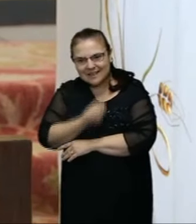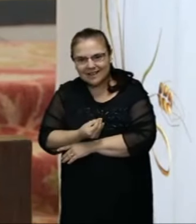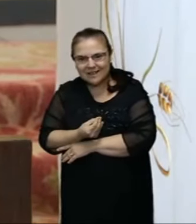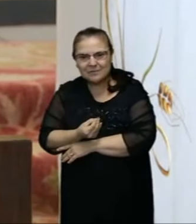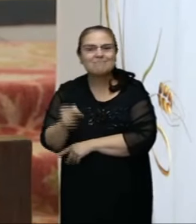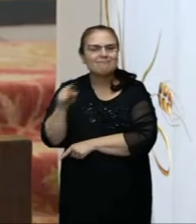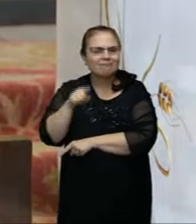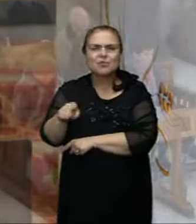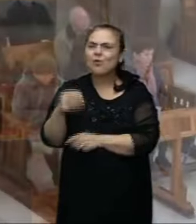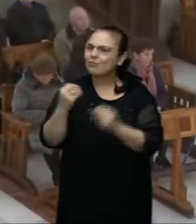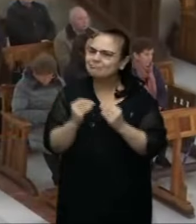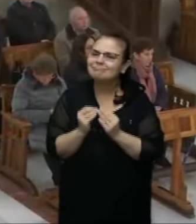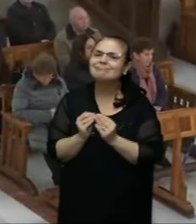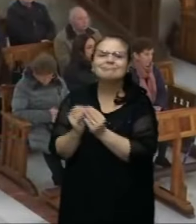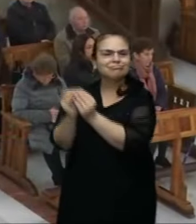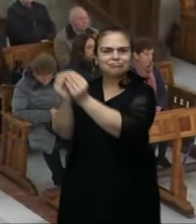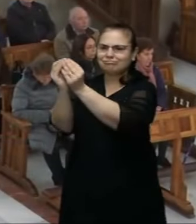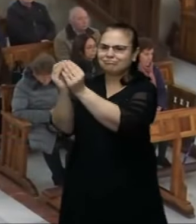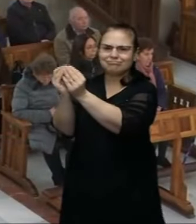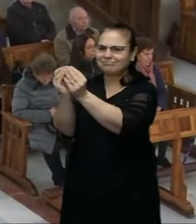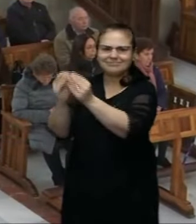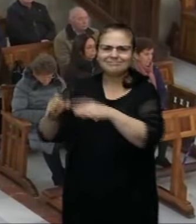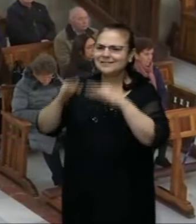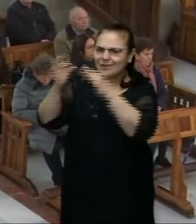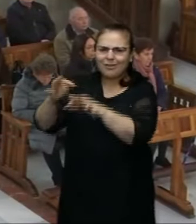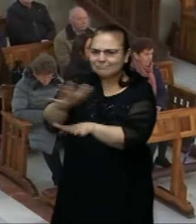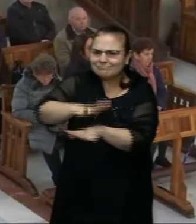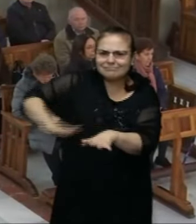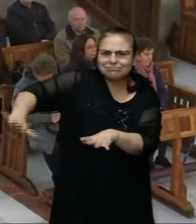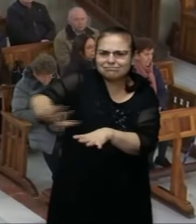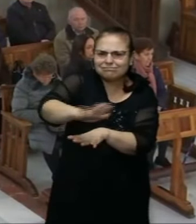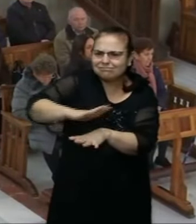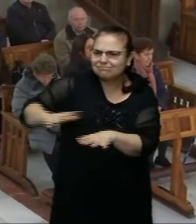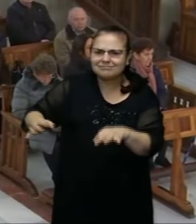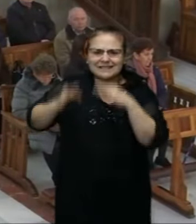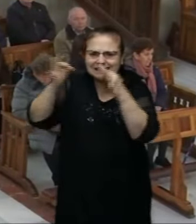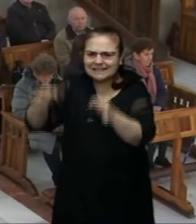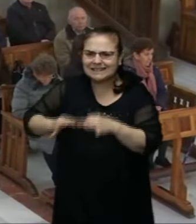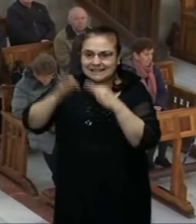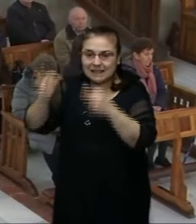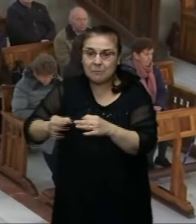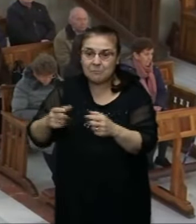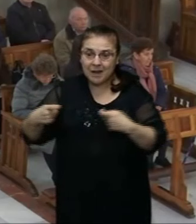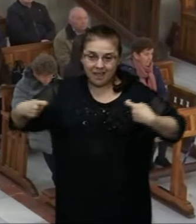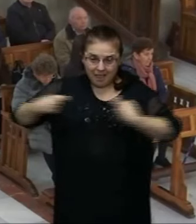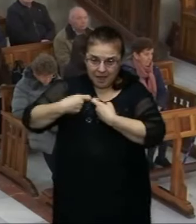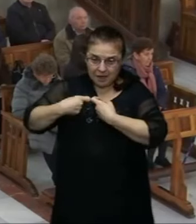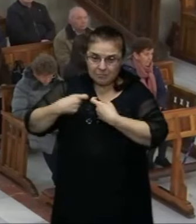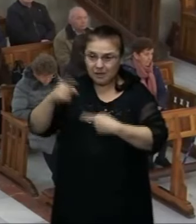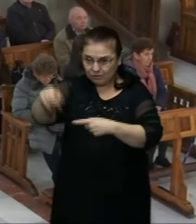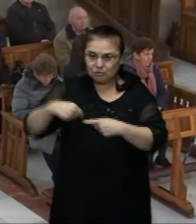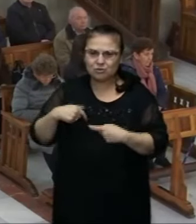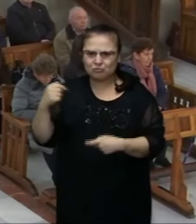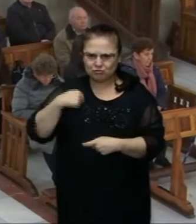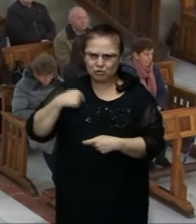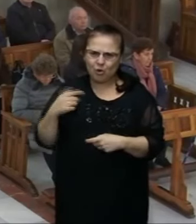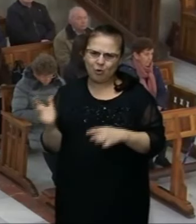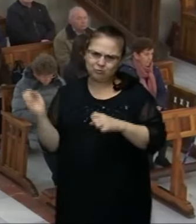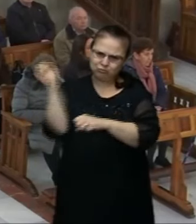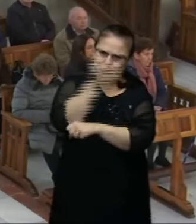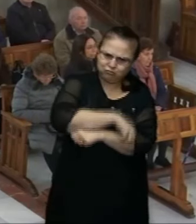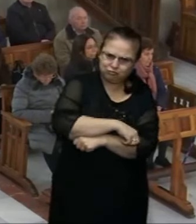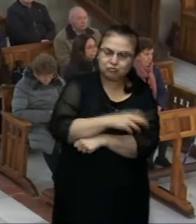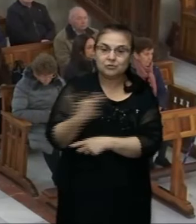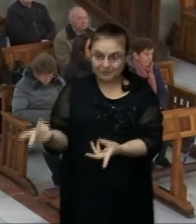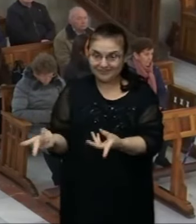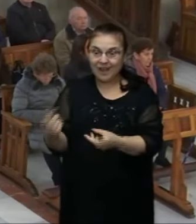He estado a tu lado por donde quiera que has ido. He suprimido a todos tus enemigos ante ti y te he